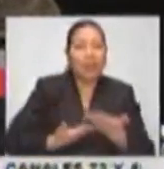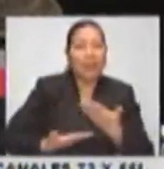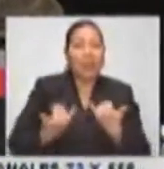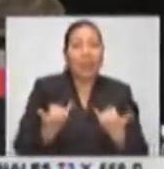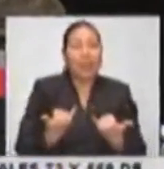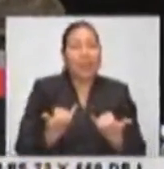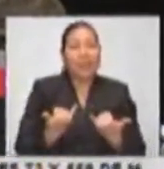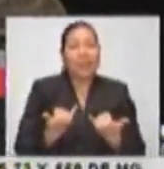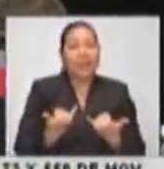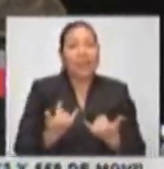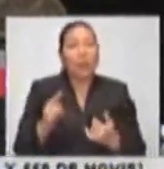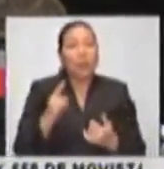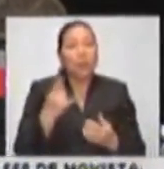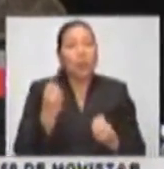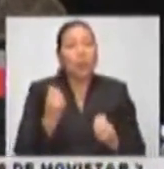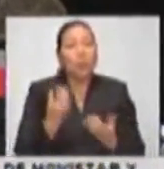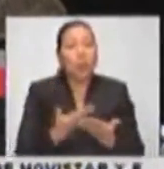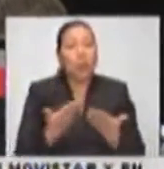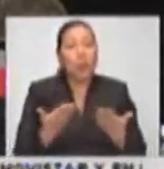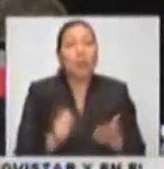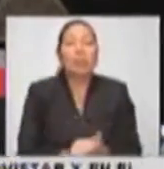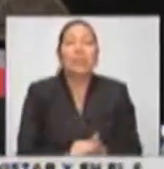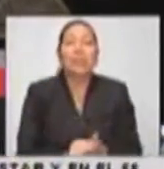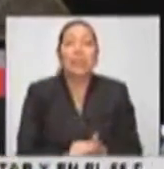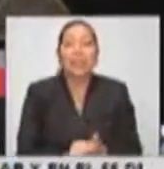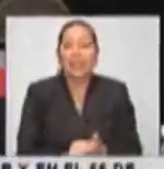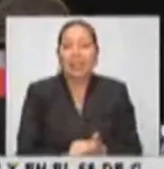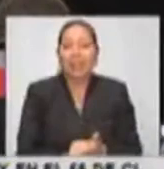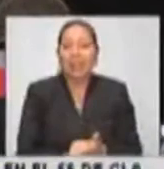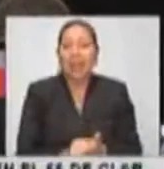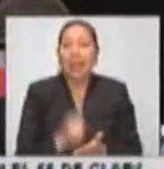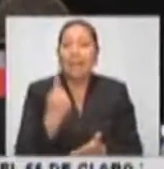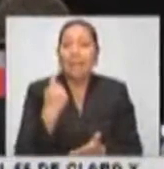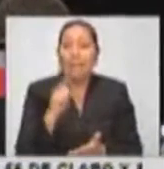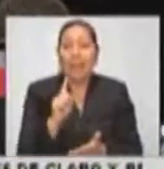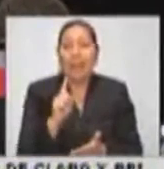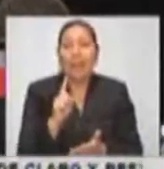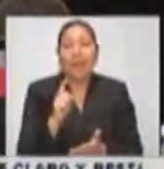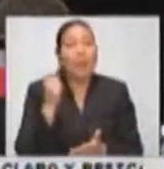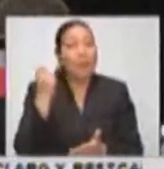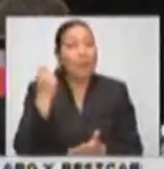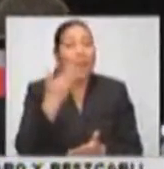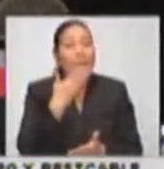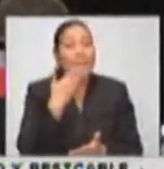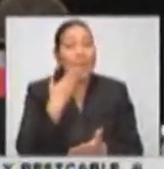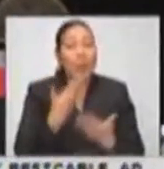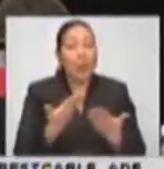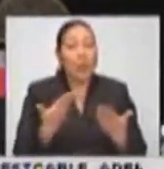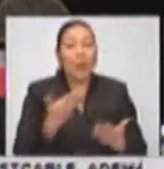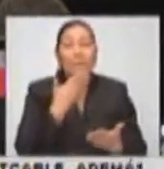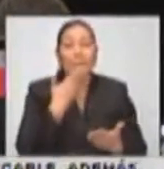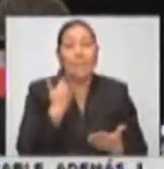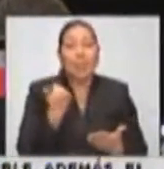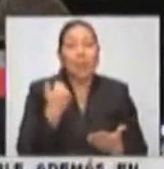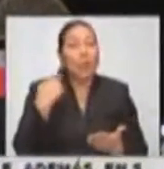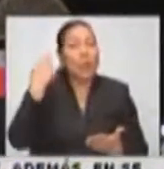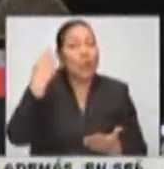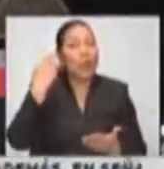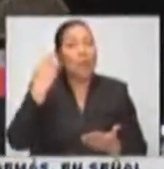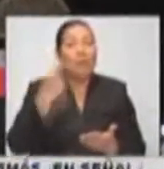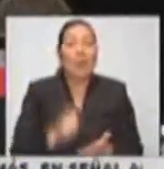y estas las estamos usando en verdad como herramientas, ¿no es cierto?, para comprender mejor la realidad y mejorar nuestras